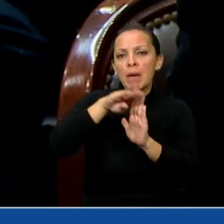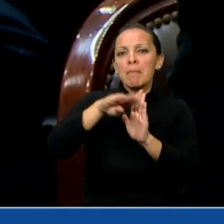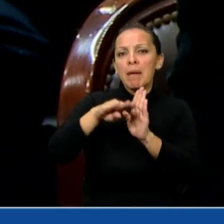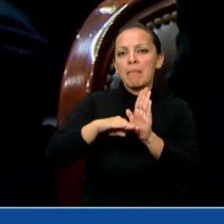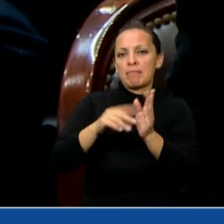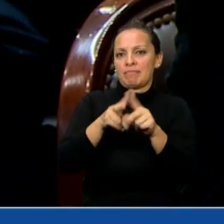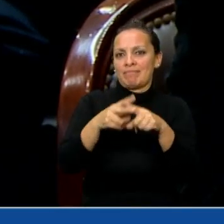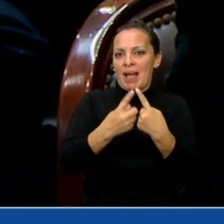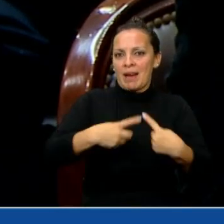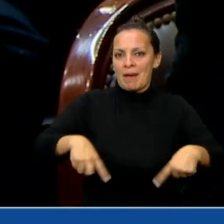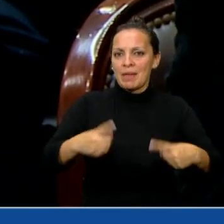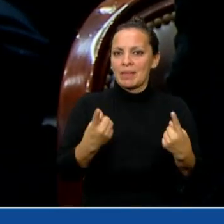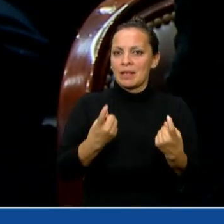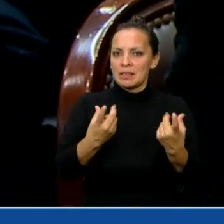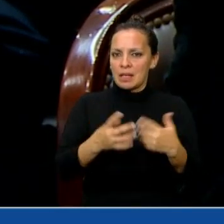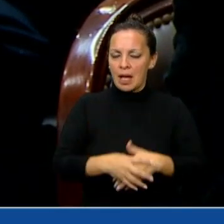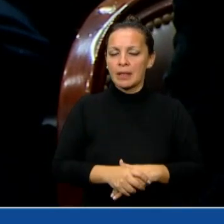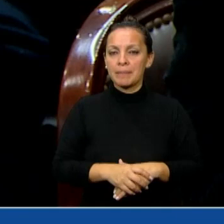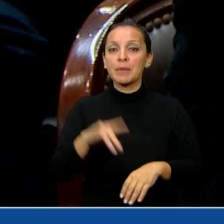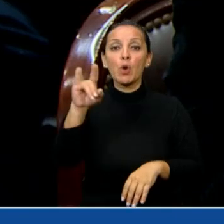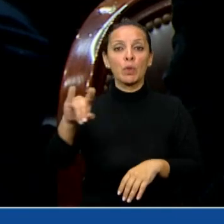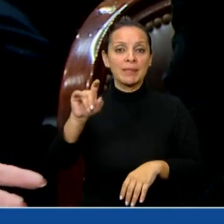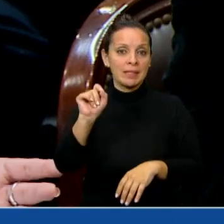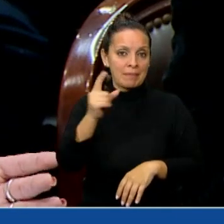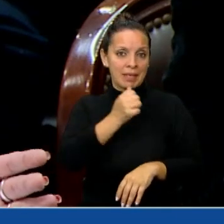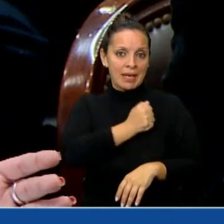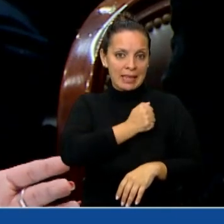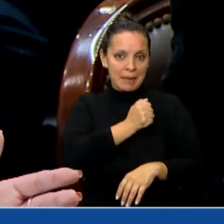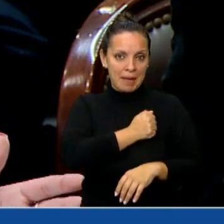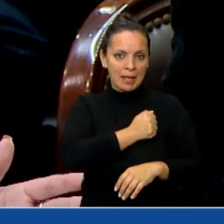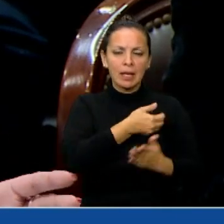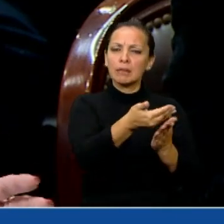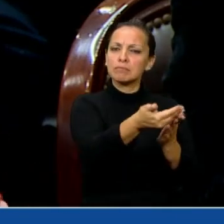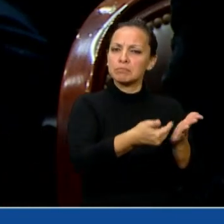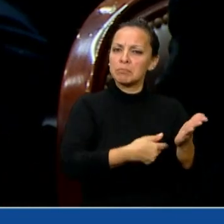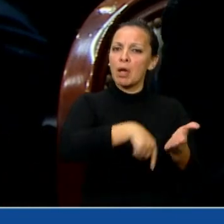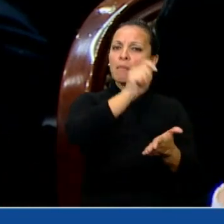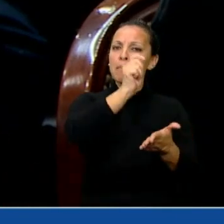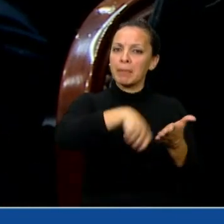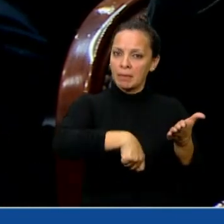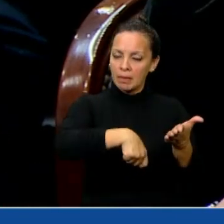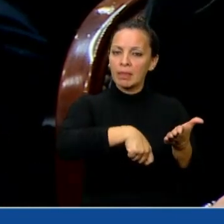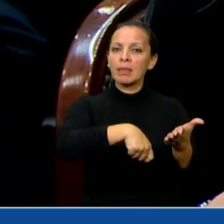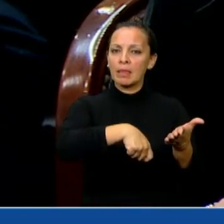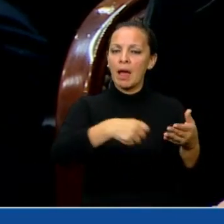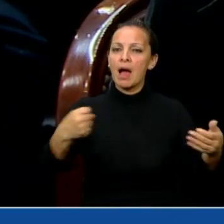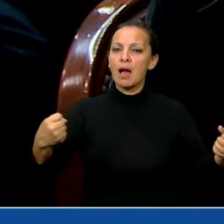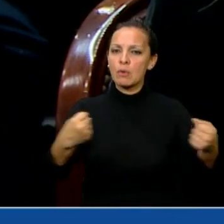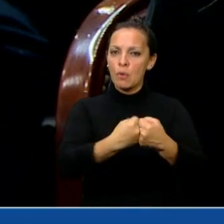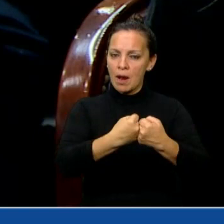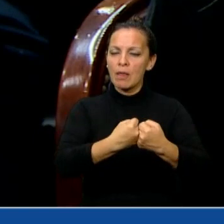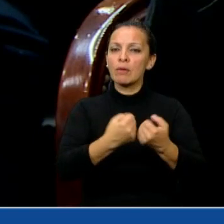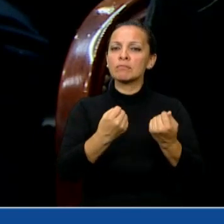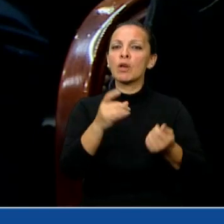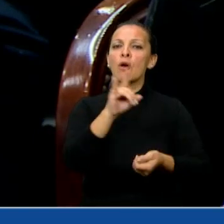herramientas necesarias. La Universidad de Catamarca ha firmado un convenio con